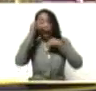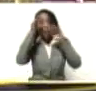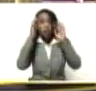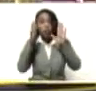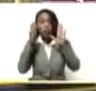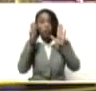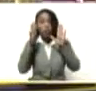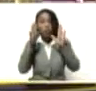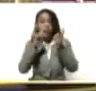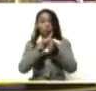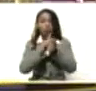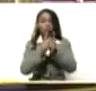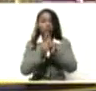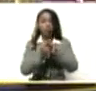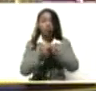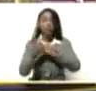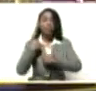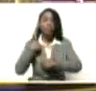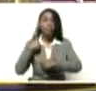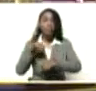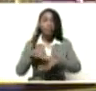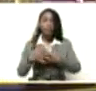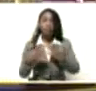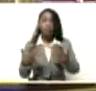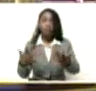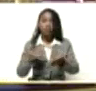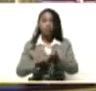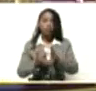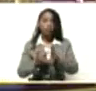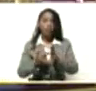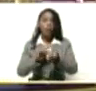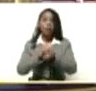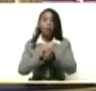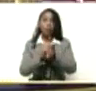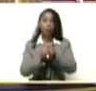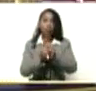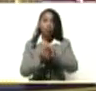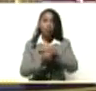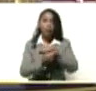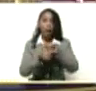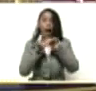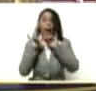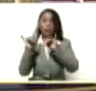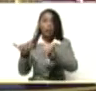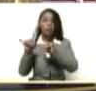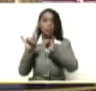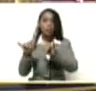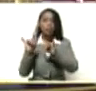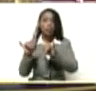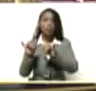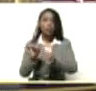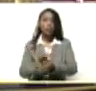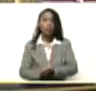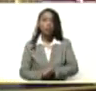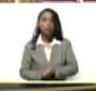cambios, tiene que cambiar a sí misma.